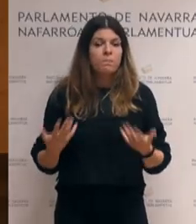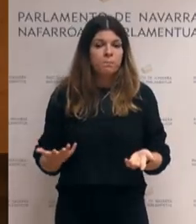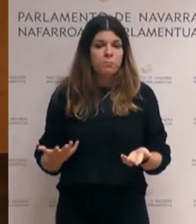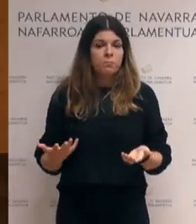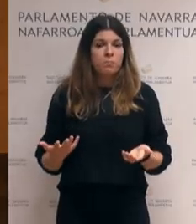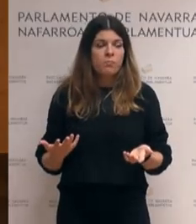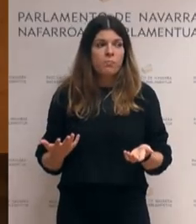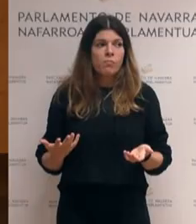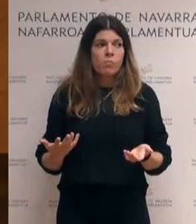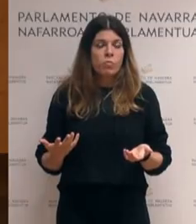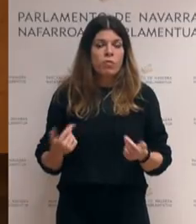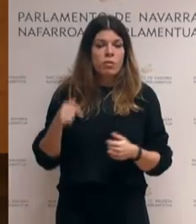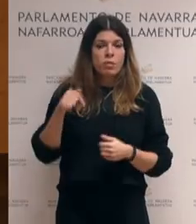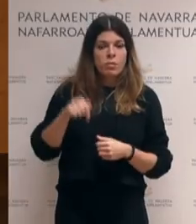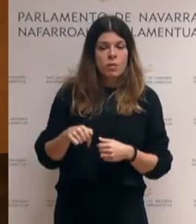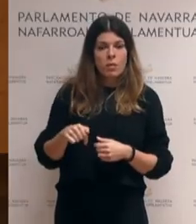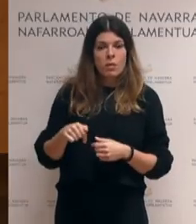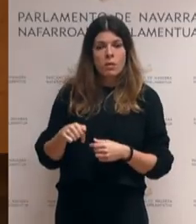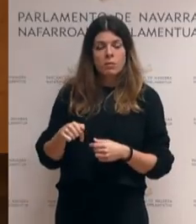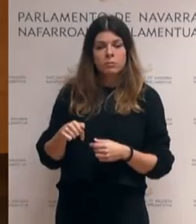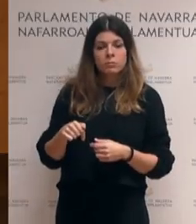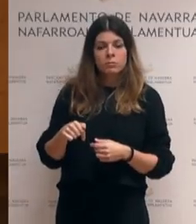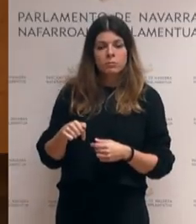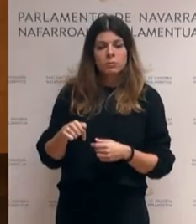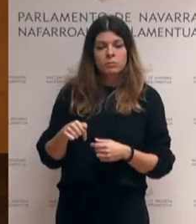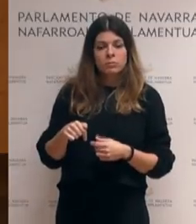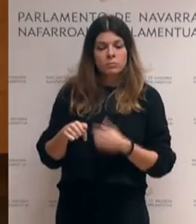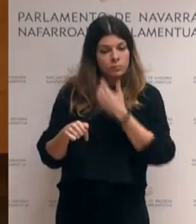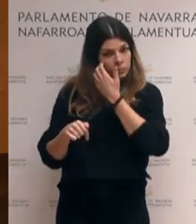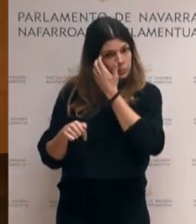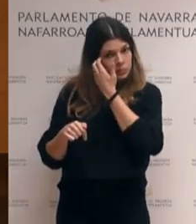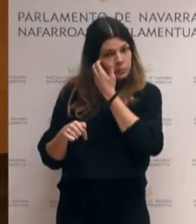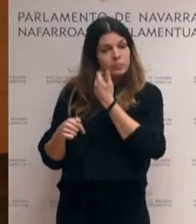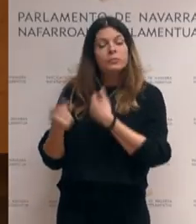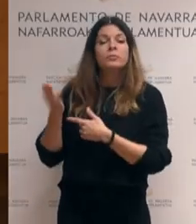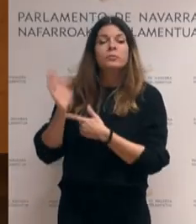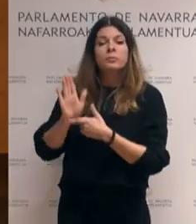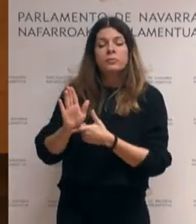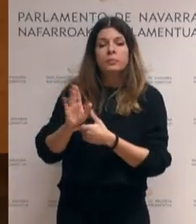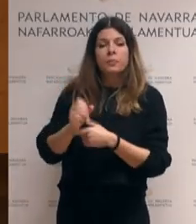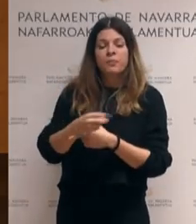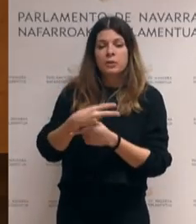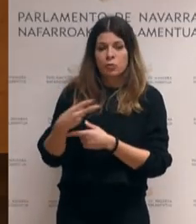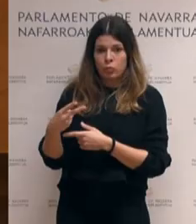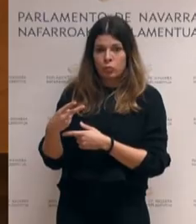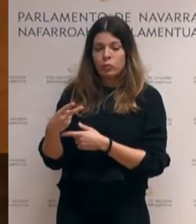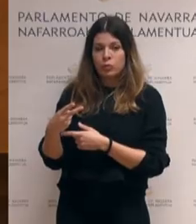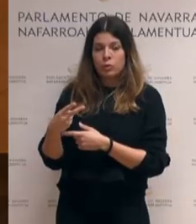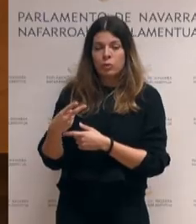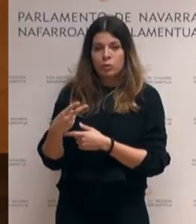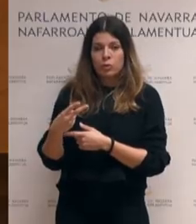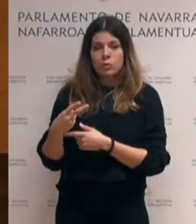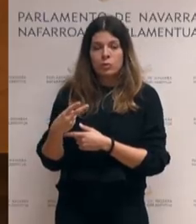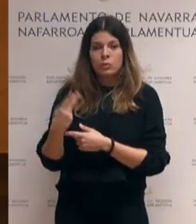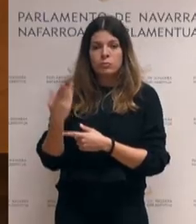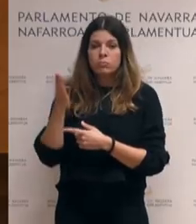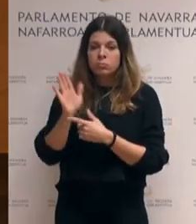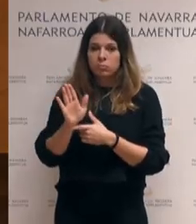guetan ebp propos bidez nafarroa subtu politi bezala eta bere